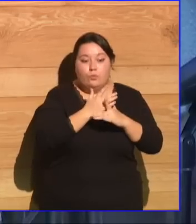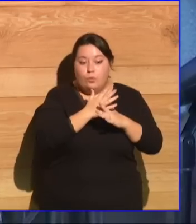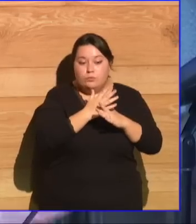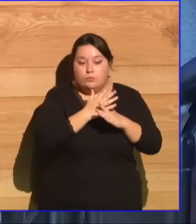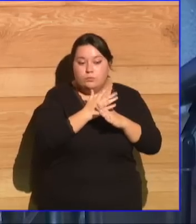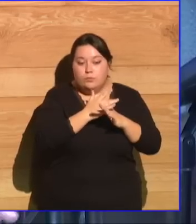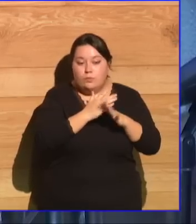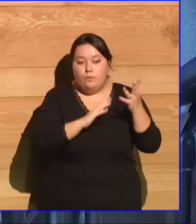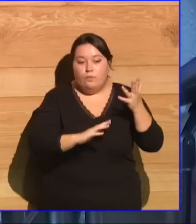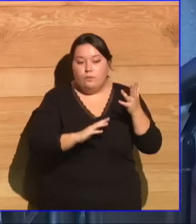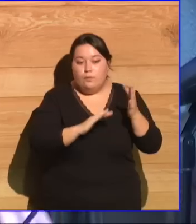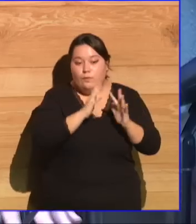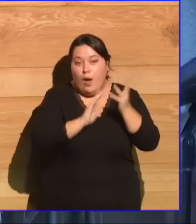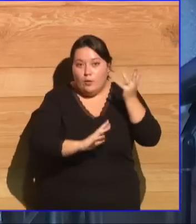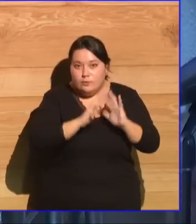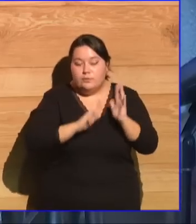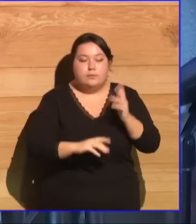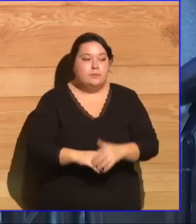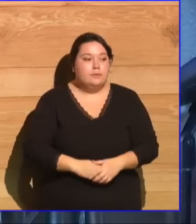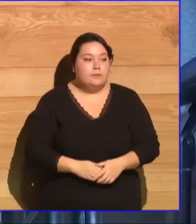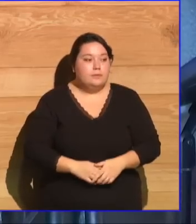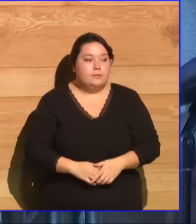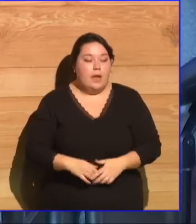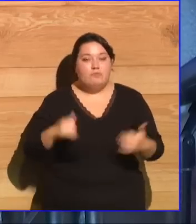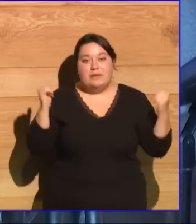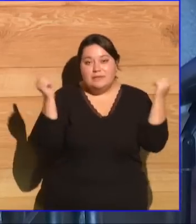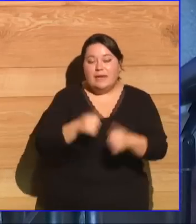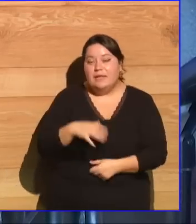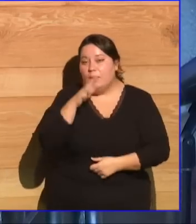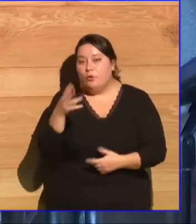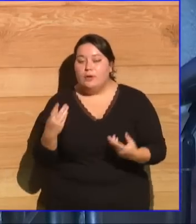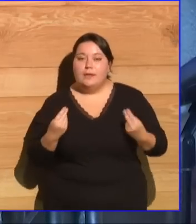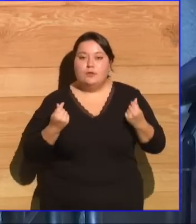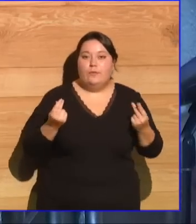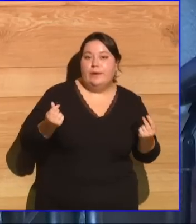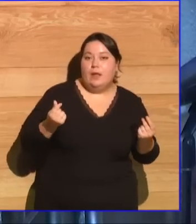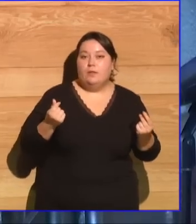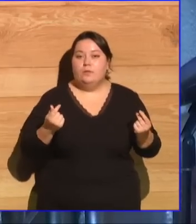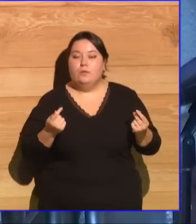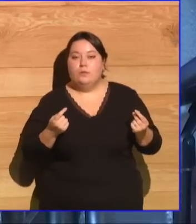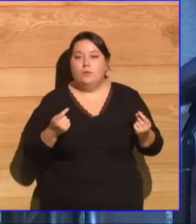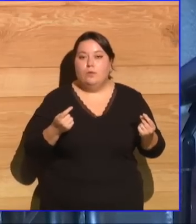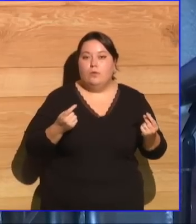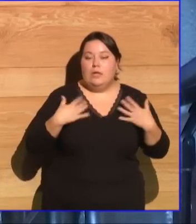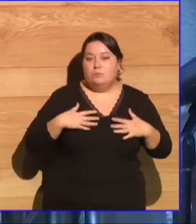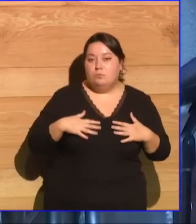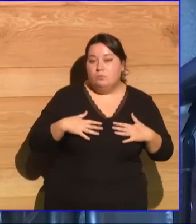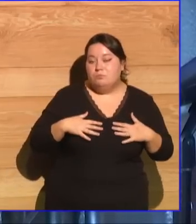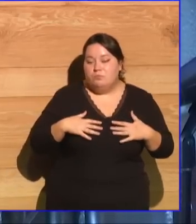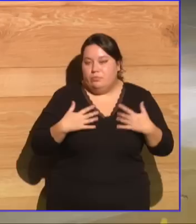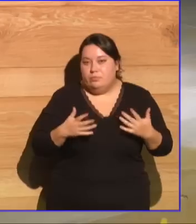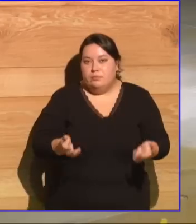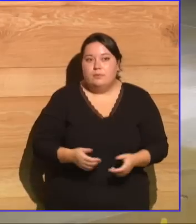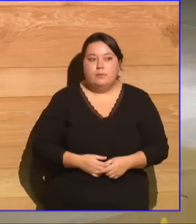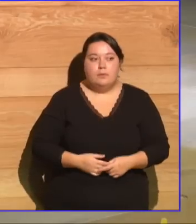tienen, digamos que un encuentro romántico. Ella lleva puesta su chaqueta porque han estado bailando, Smoking in Your Eyes, etcétera, ¿no? Y entonces,